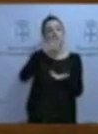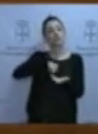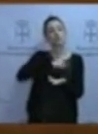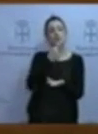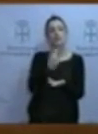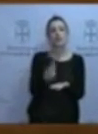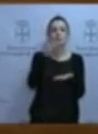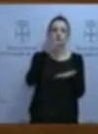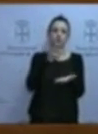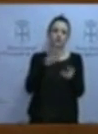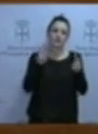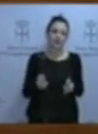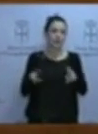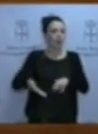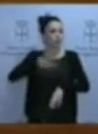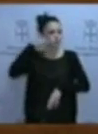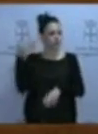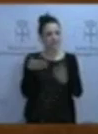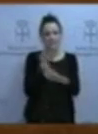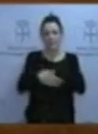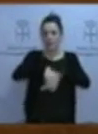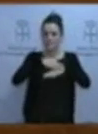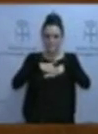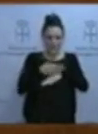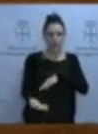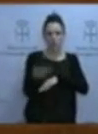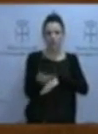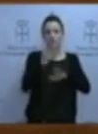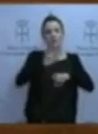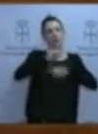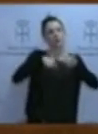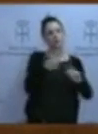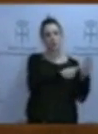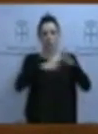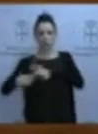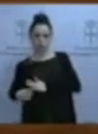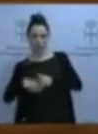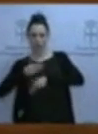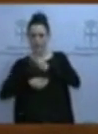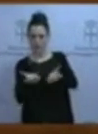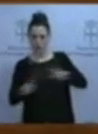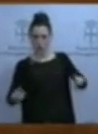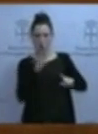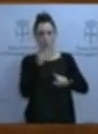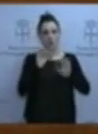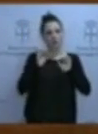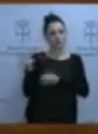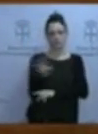es, por supuesto, necesaria e imprescindible, no se tienda a la exclusión, porque una cosa no implica la otra.